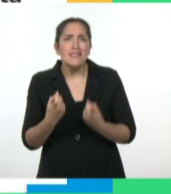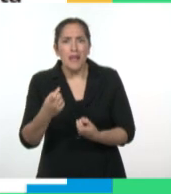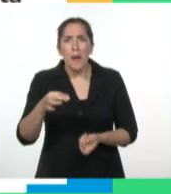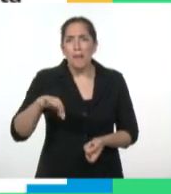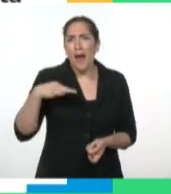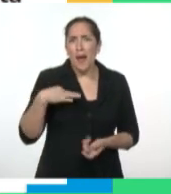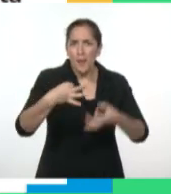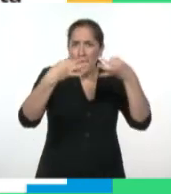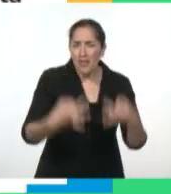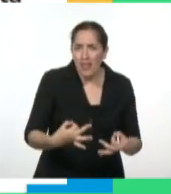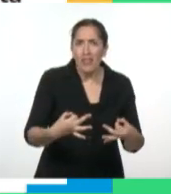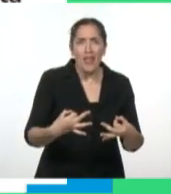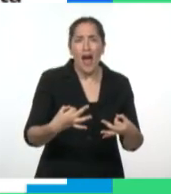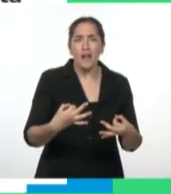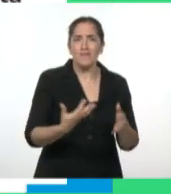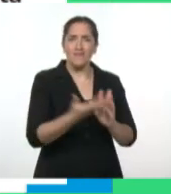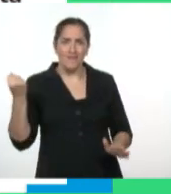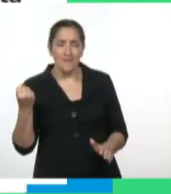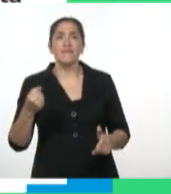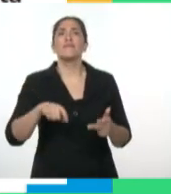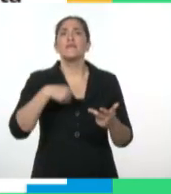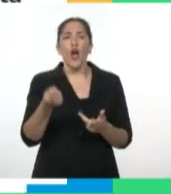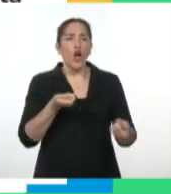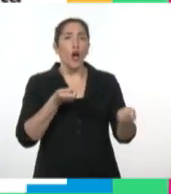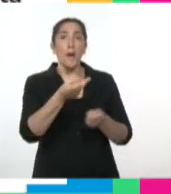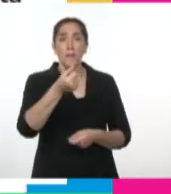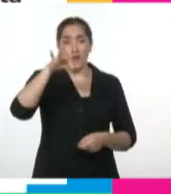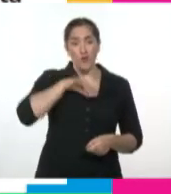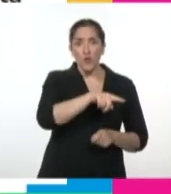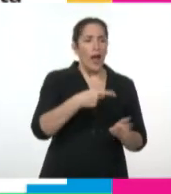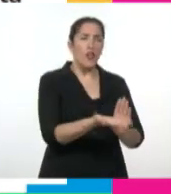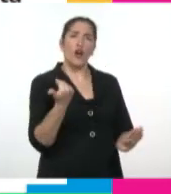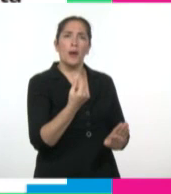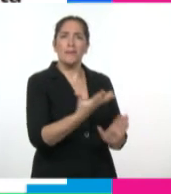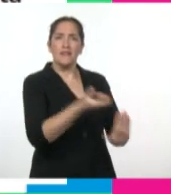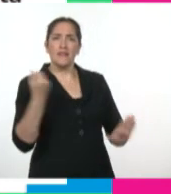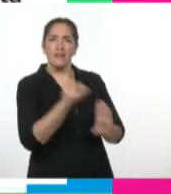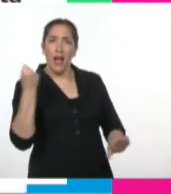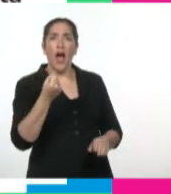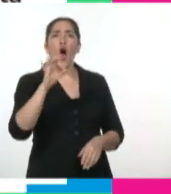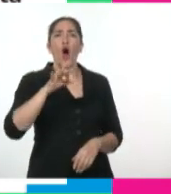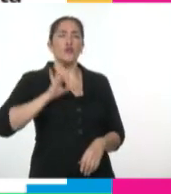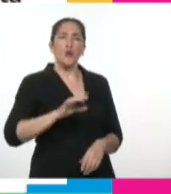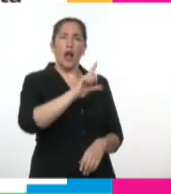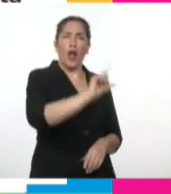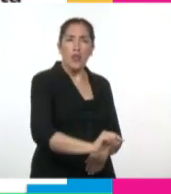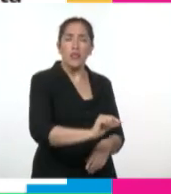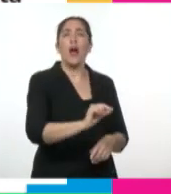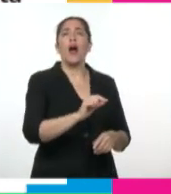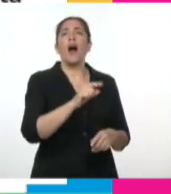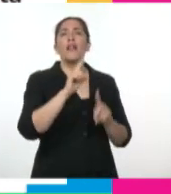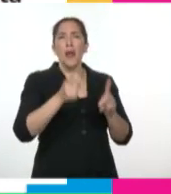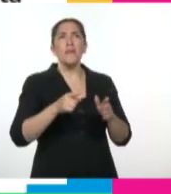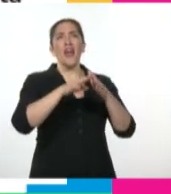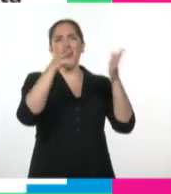una vida digna. Y D, la limitación o control de sus ingresos, así como la percepción de un salario menor por igual tarea dentro de un